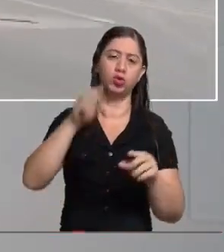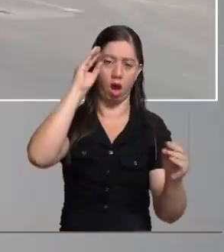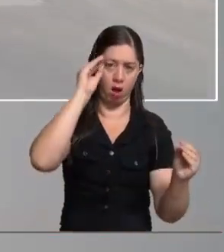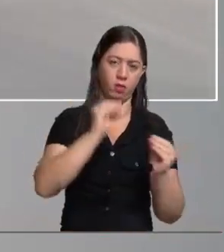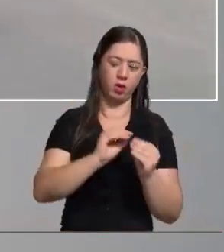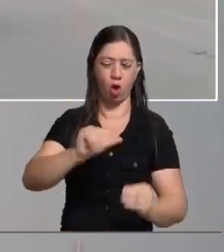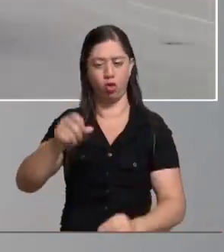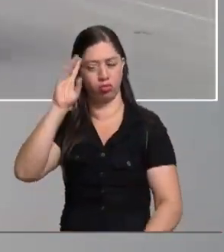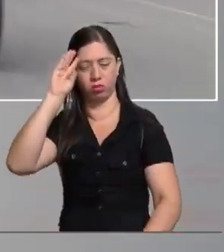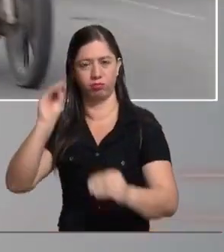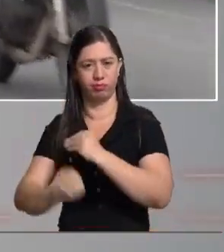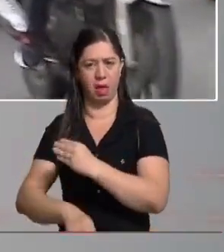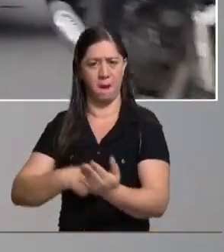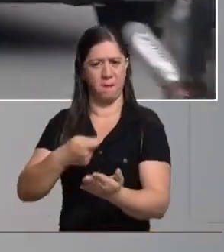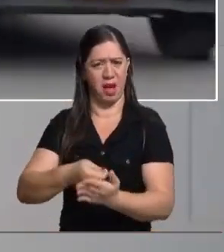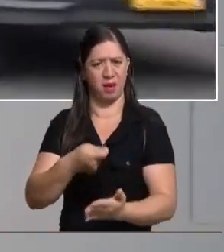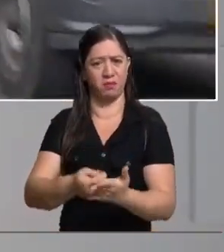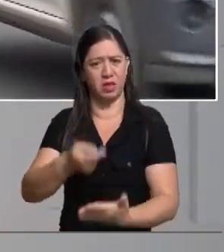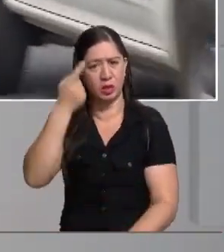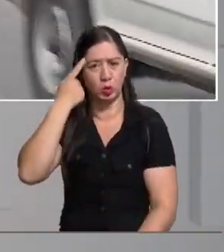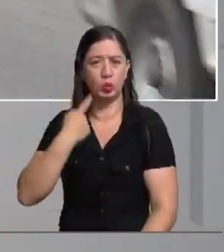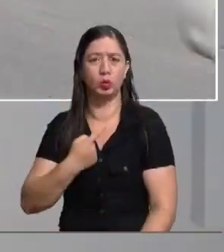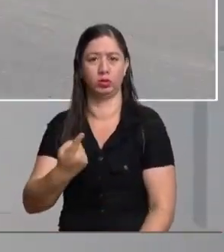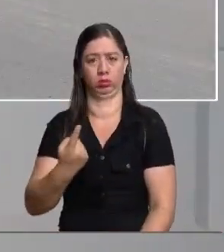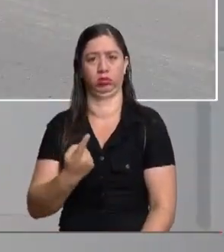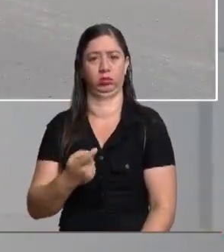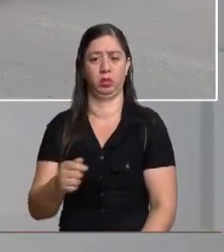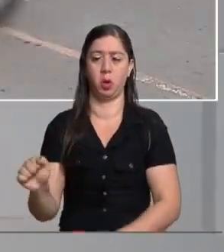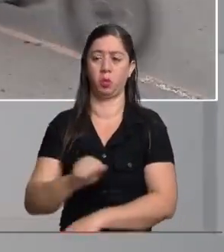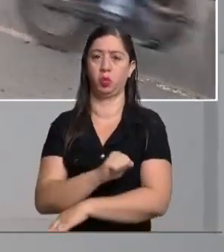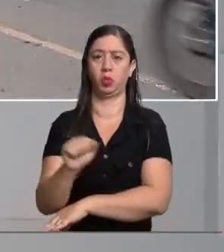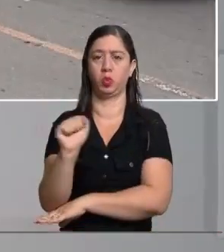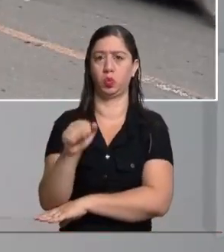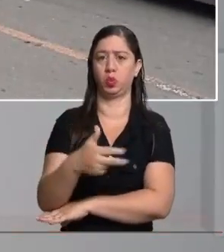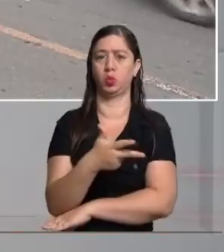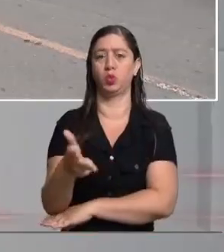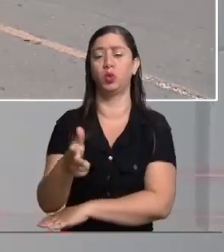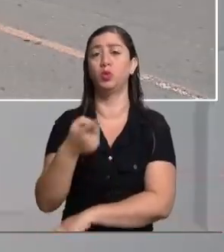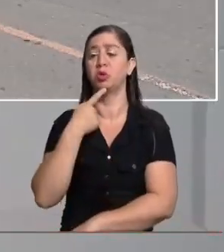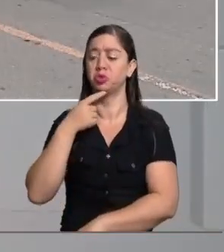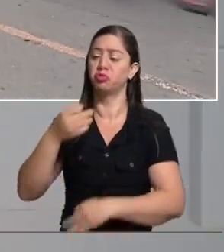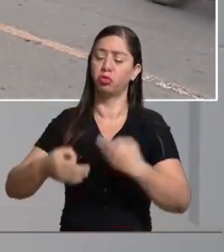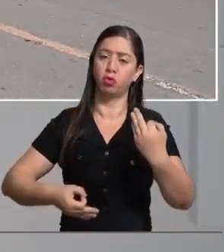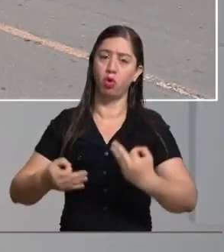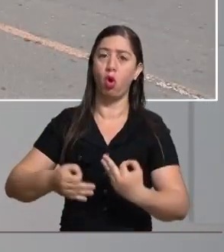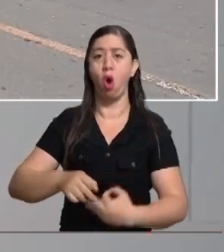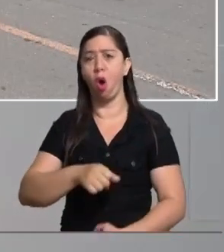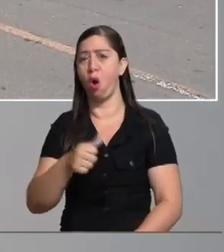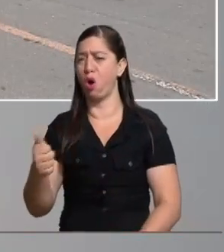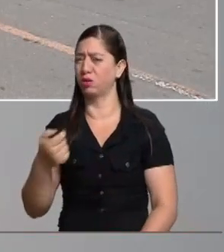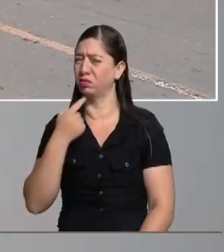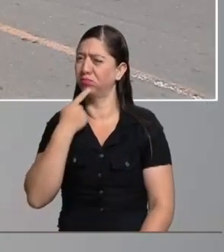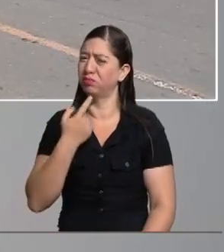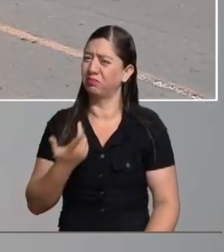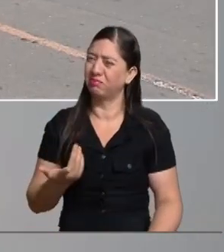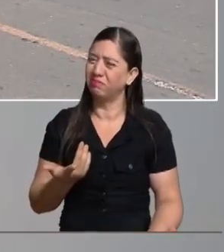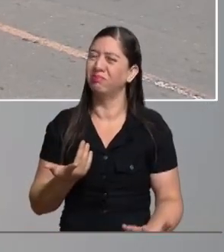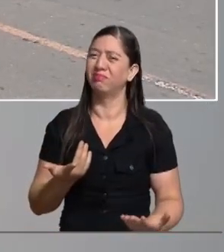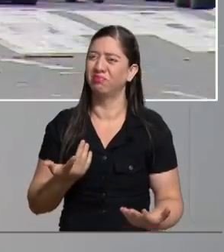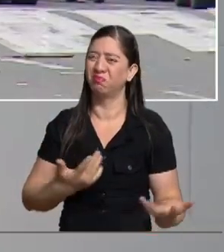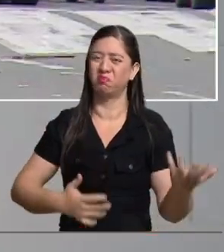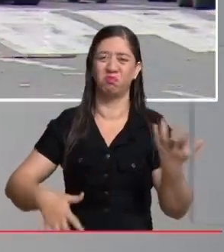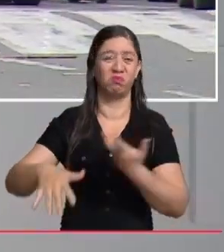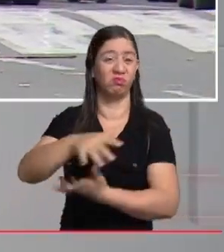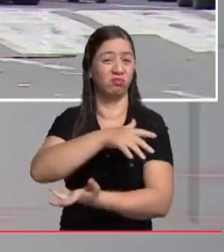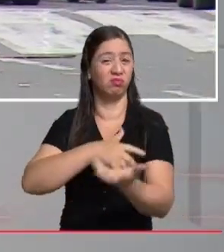nueva disposición del pago diario para circular sin restricciones. Unos consideran justo el tema, otros vaticinan que esto va a ser un